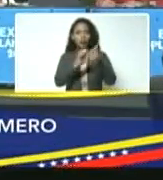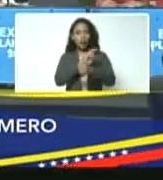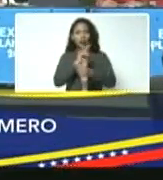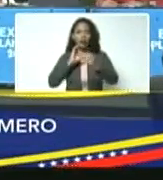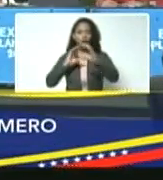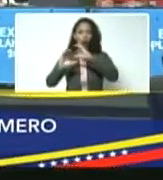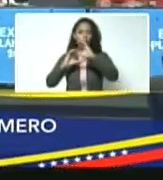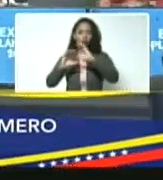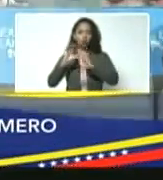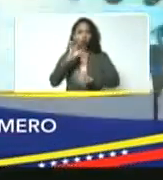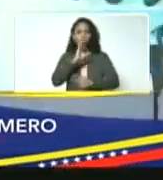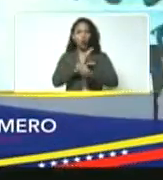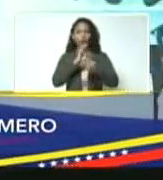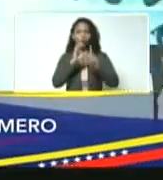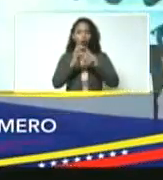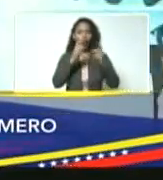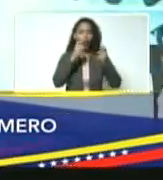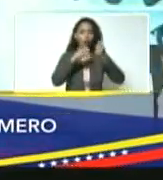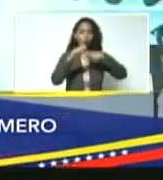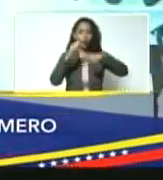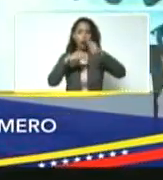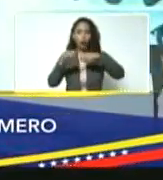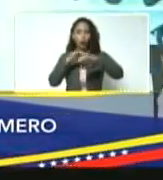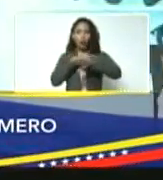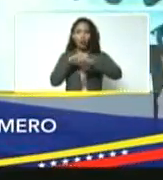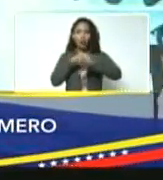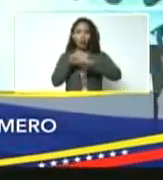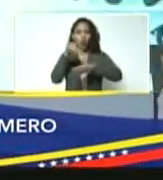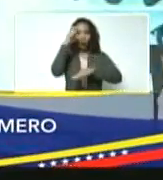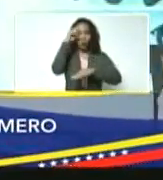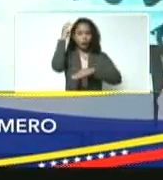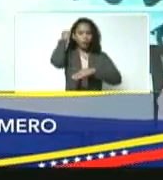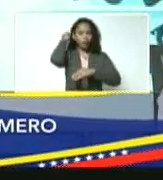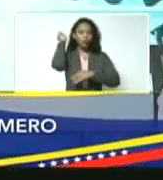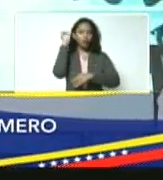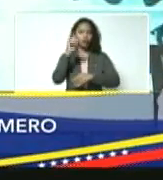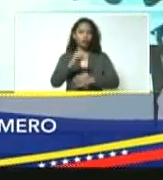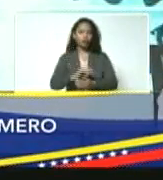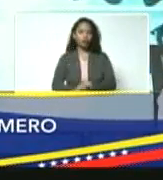de Comunicación, Cultura y Turismo, ministro Alfred Nazaré Ñáñez, también.